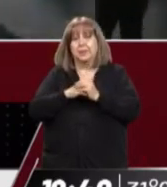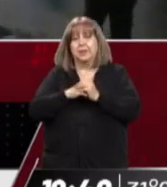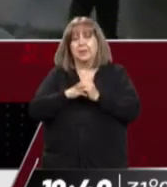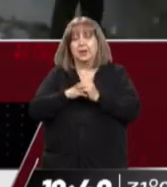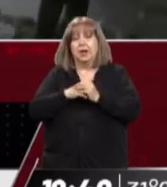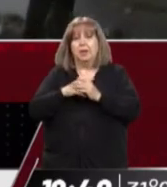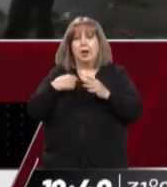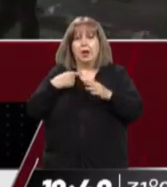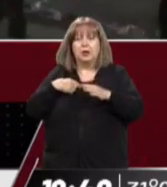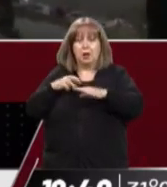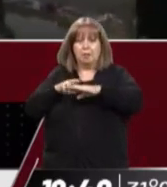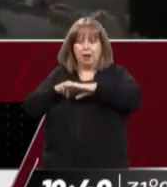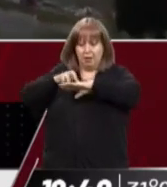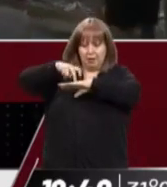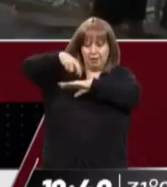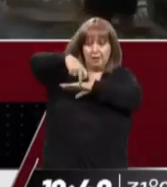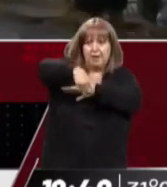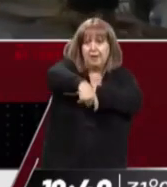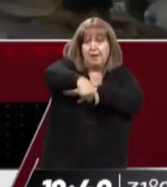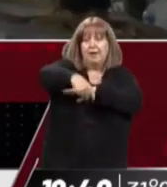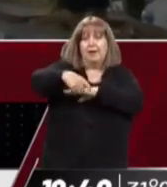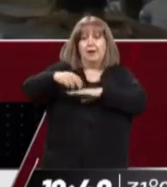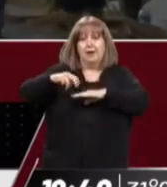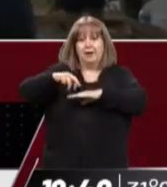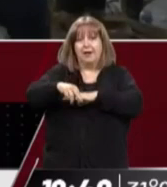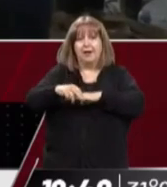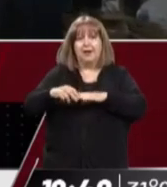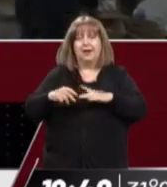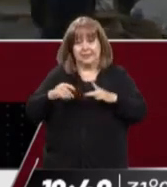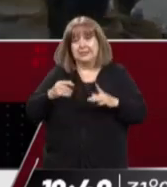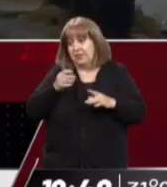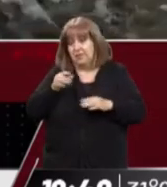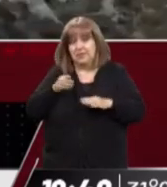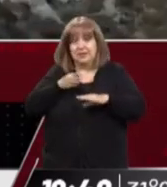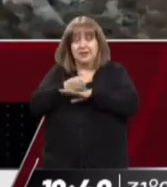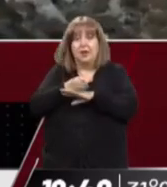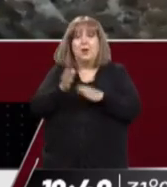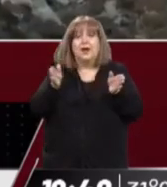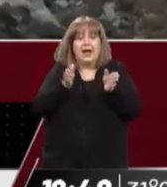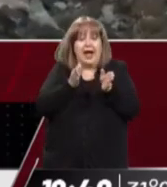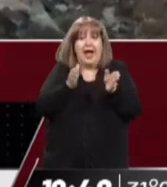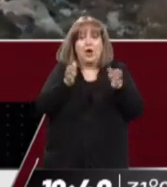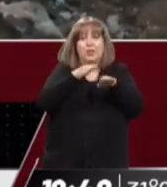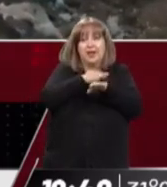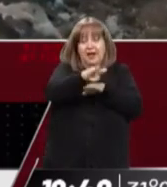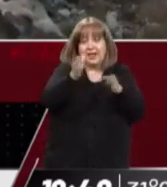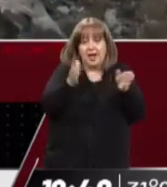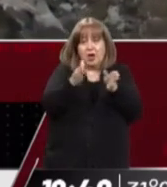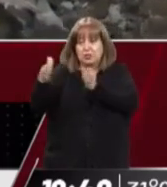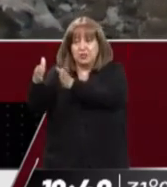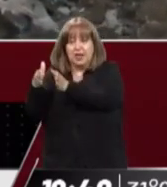notado que es muy difícil el acceso al pozo Hay que entrar por las Casas porque son calles chicas y